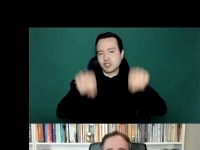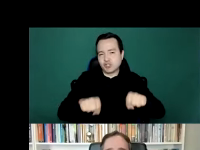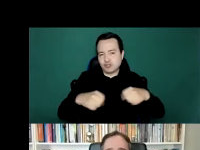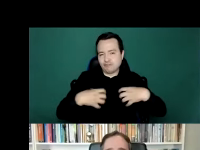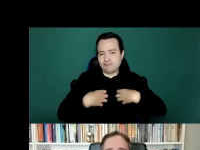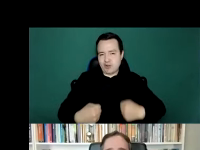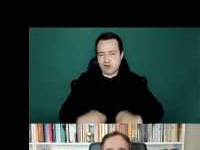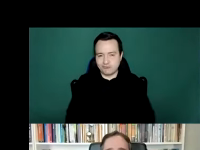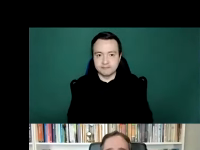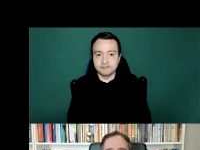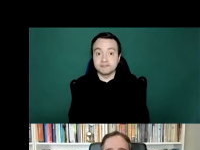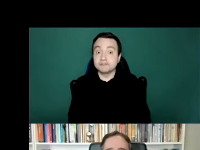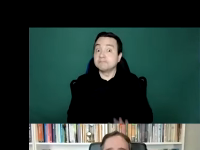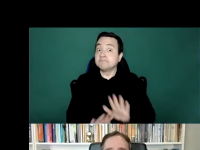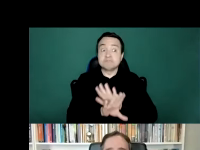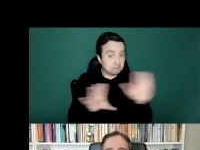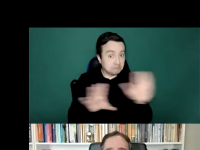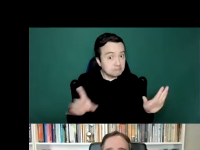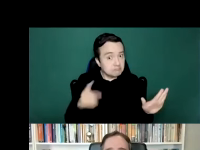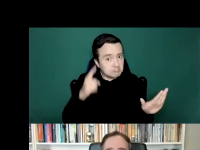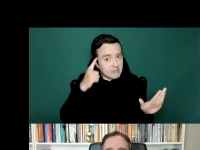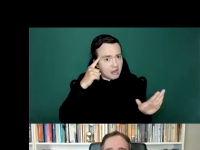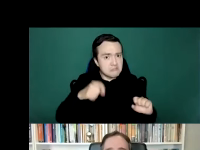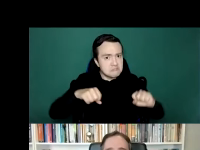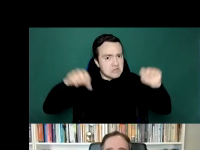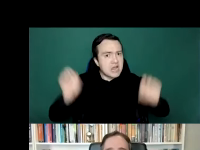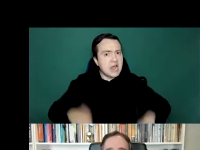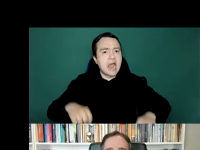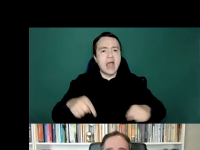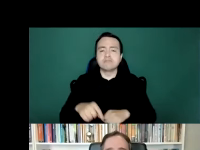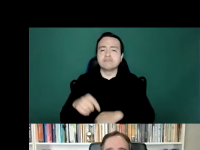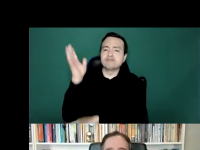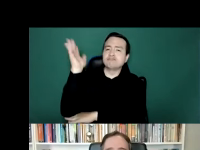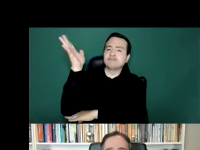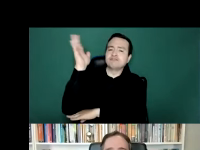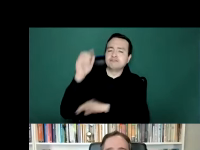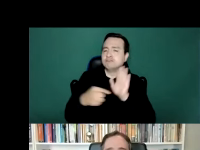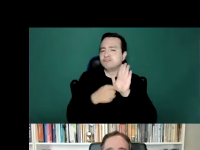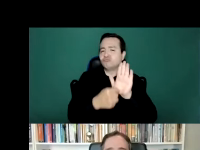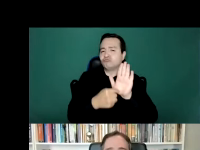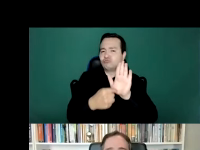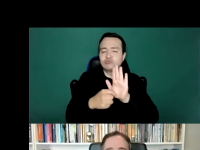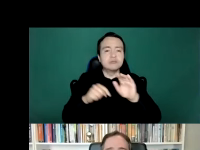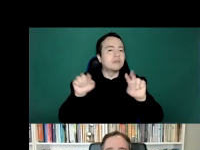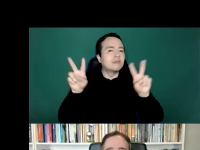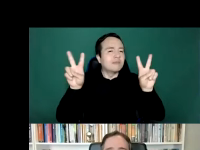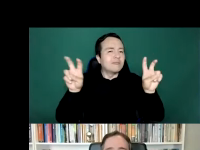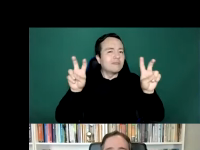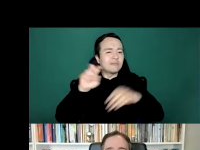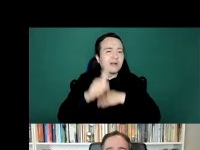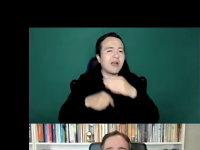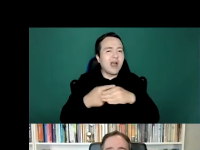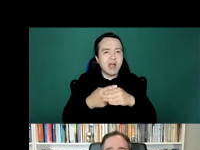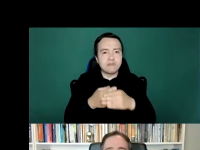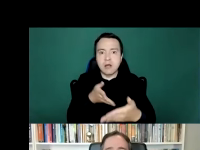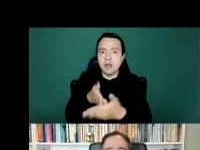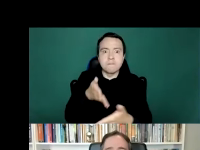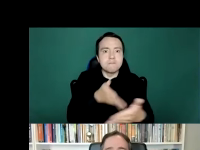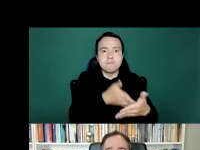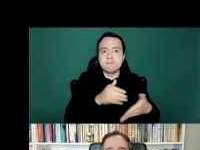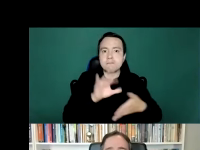me parece que podríamos entrar a nuestra presentación a las barreras de acceso a la salud universal en las Américas.